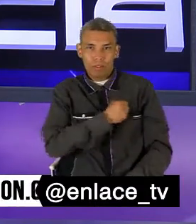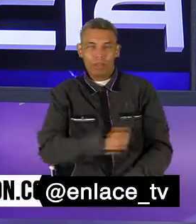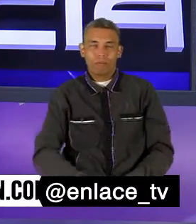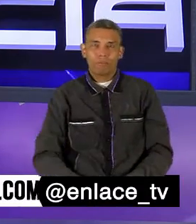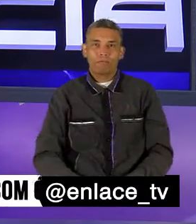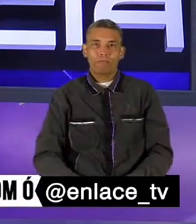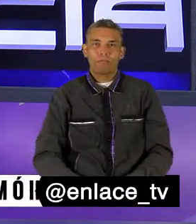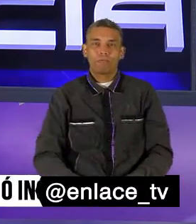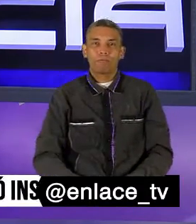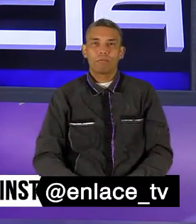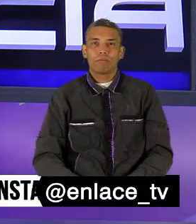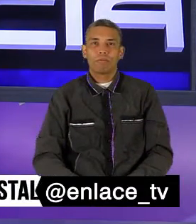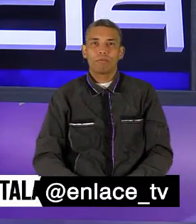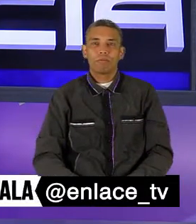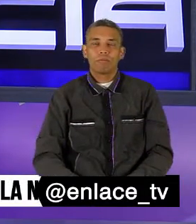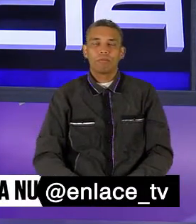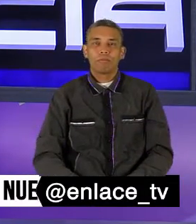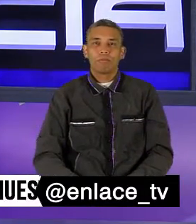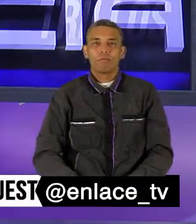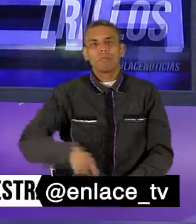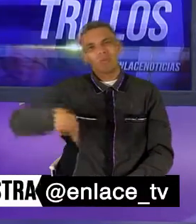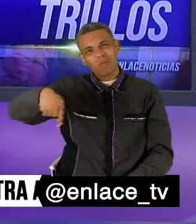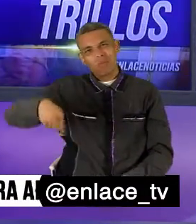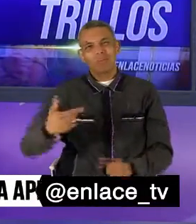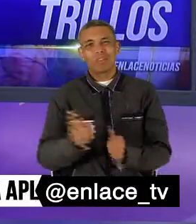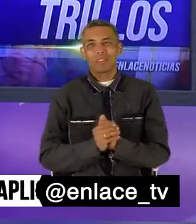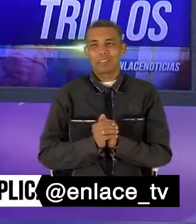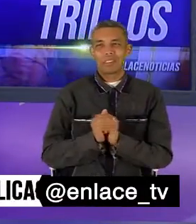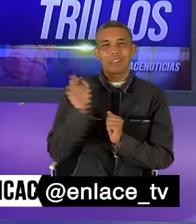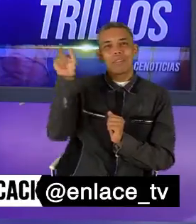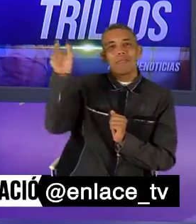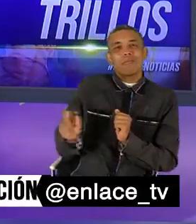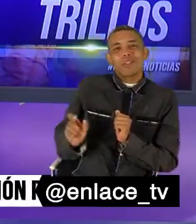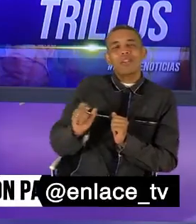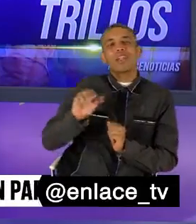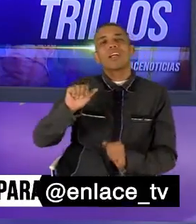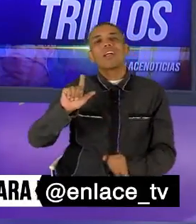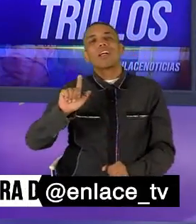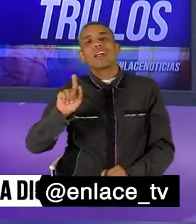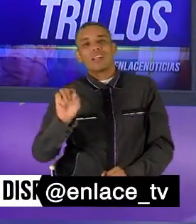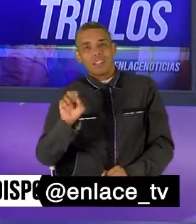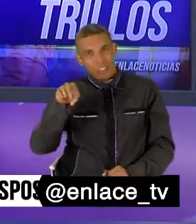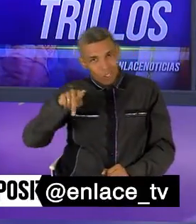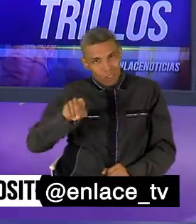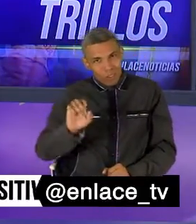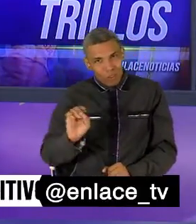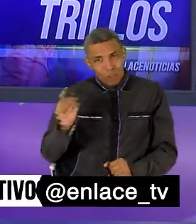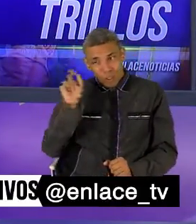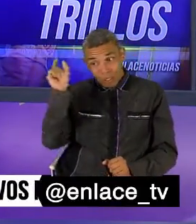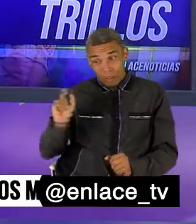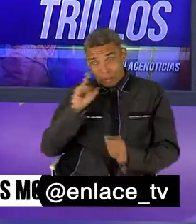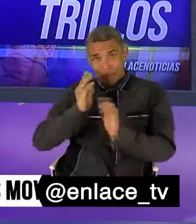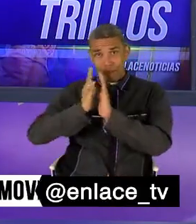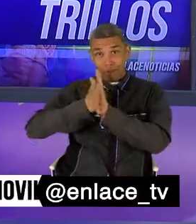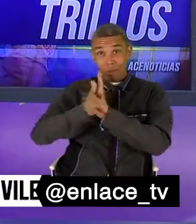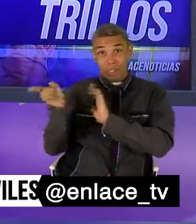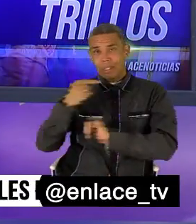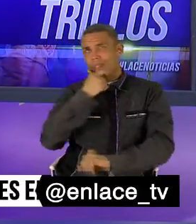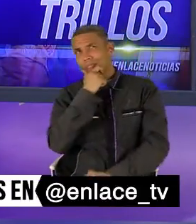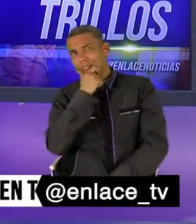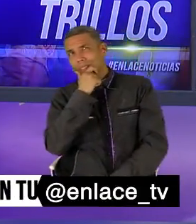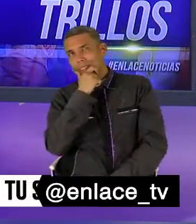Y hoy en la sección personajes de Enlace Televisión, Alfonso Trillos Vélez recuerda que es el único barranqueño que ha estado en 5